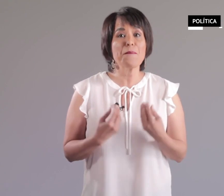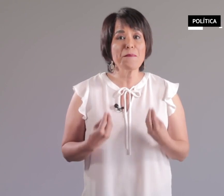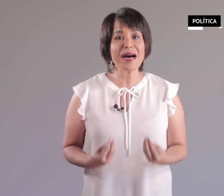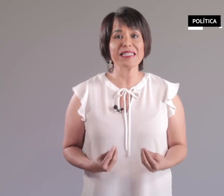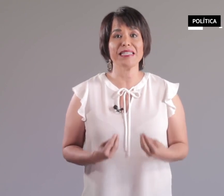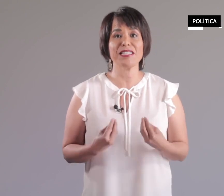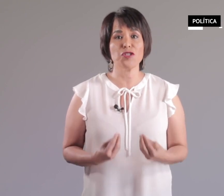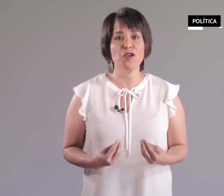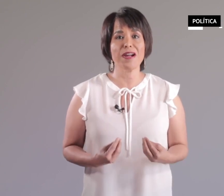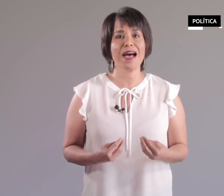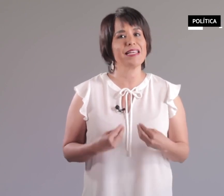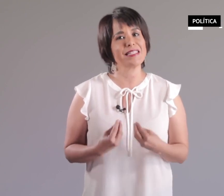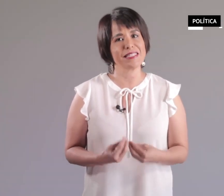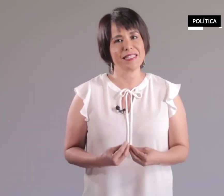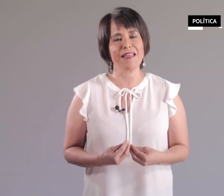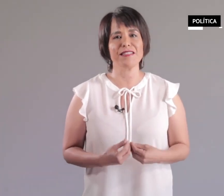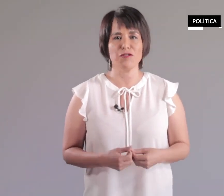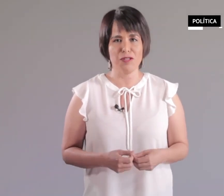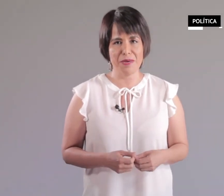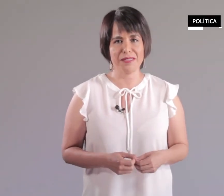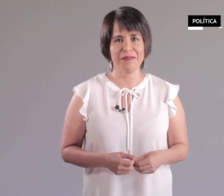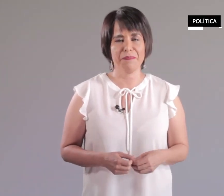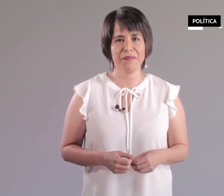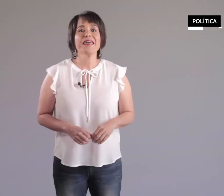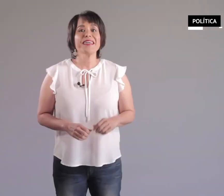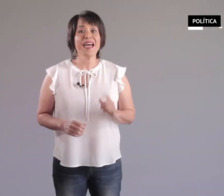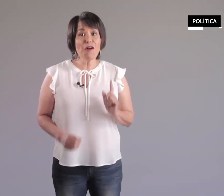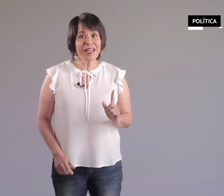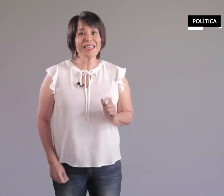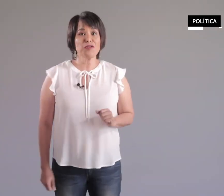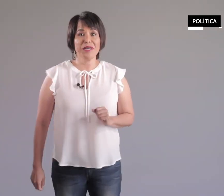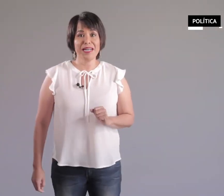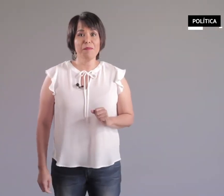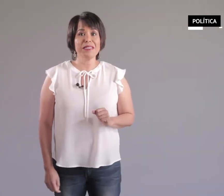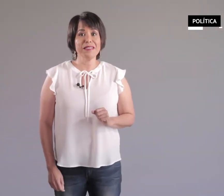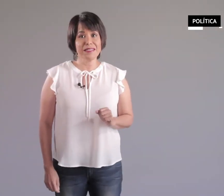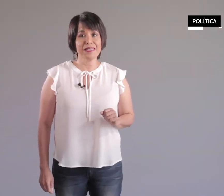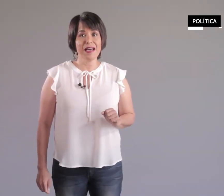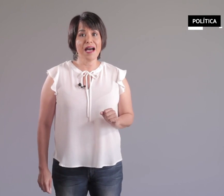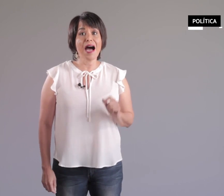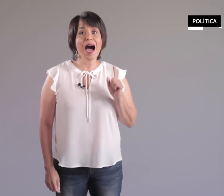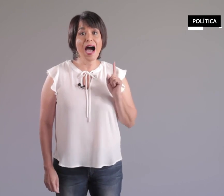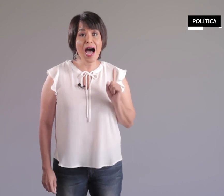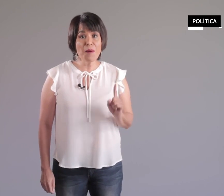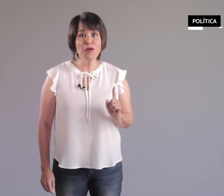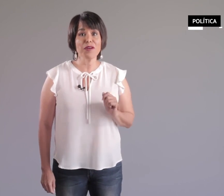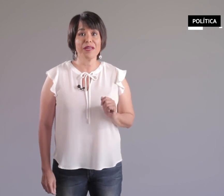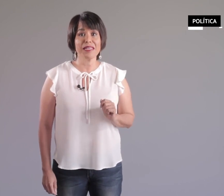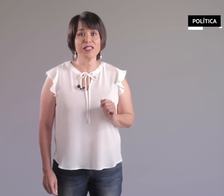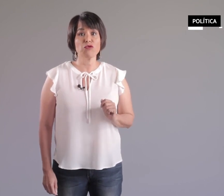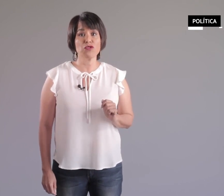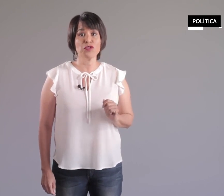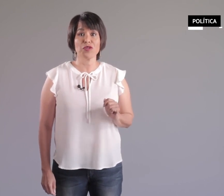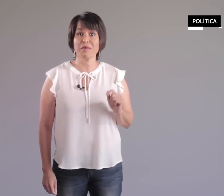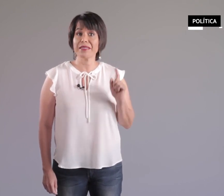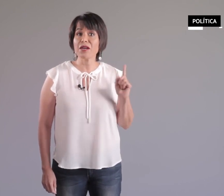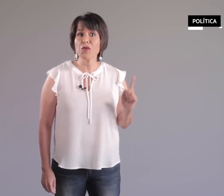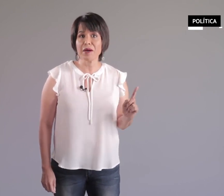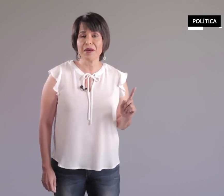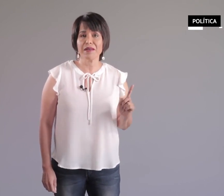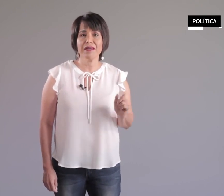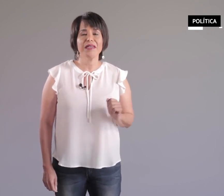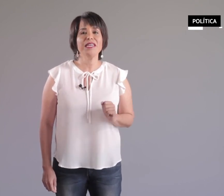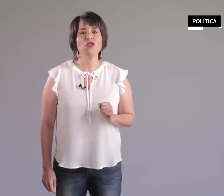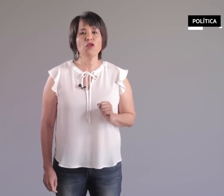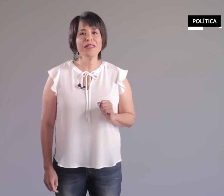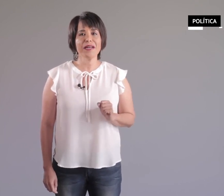prestar más atención a las necesidades de los demás. Y ahora que asumirá la presidencia, AMLO deberá hacer uso de su herramienta